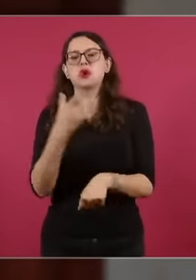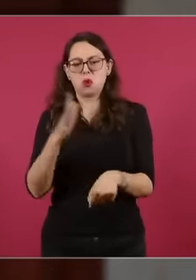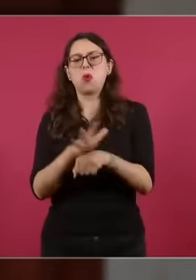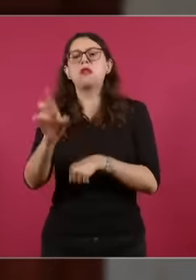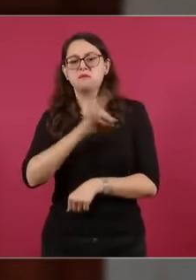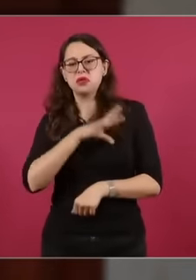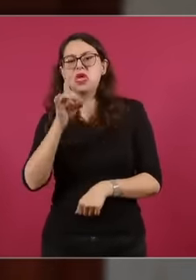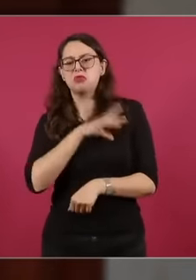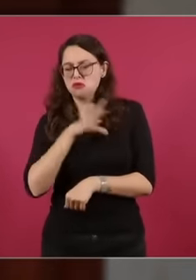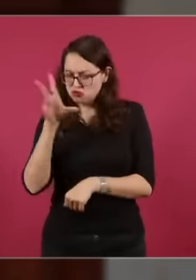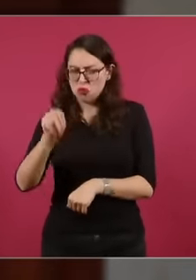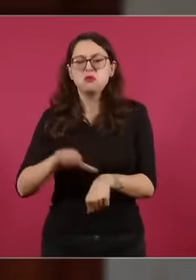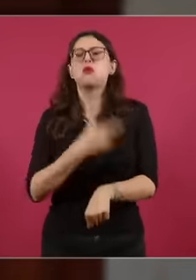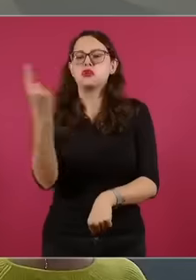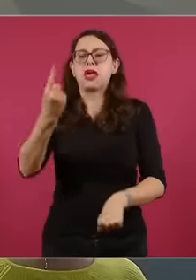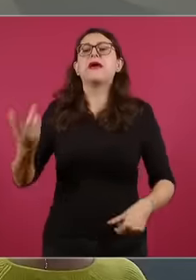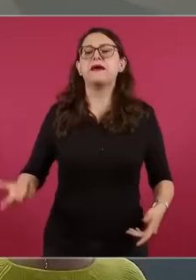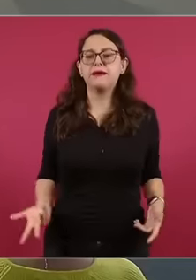¿O por qué no?